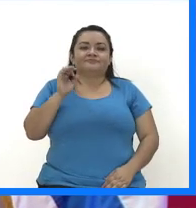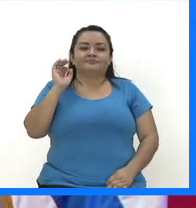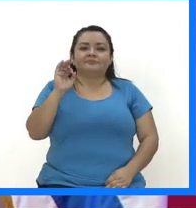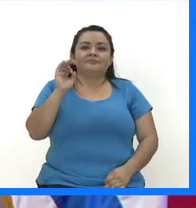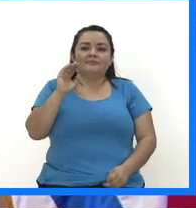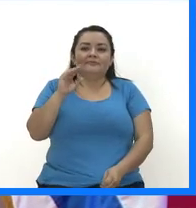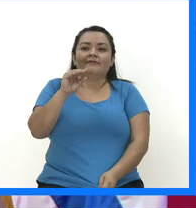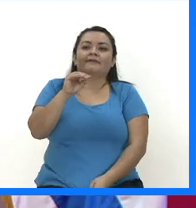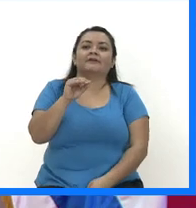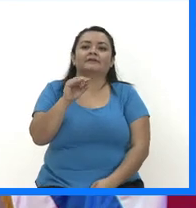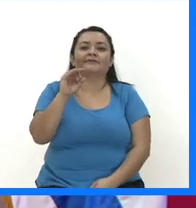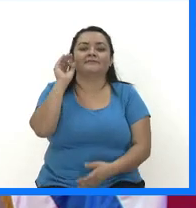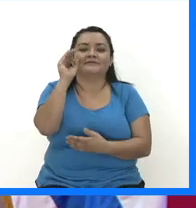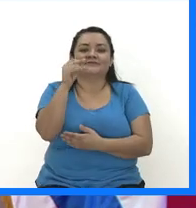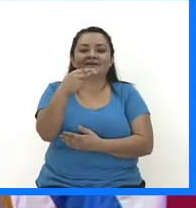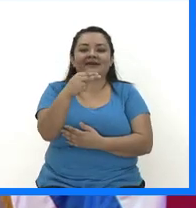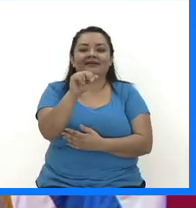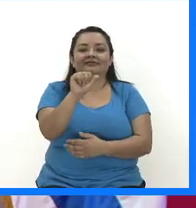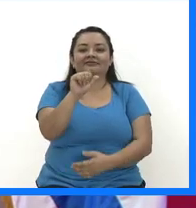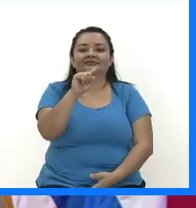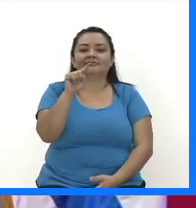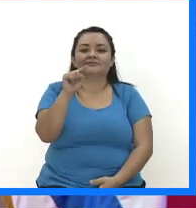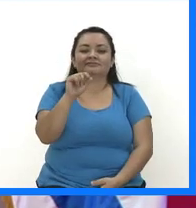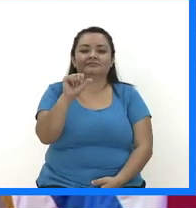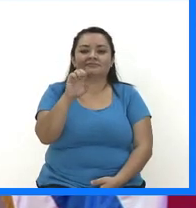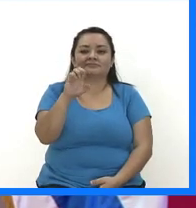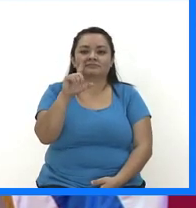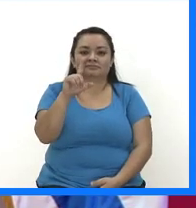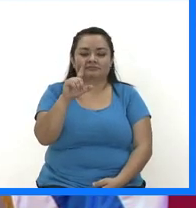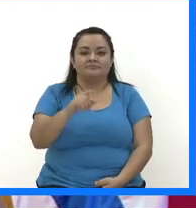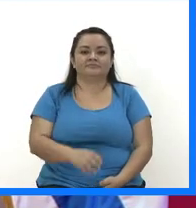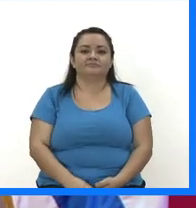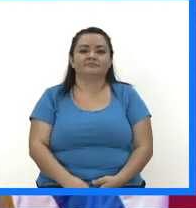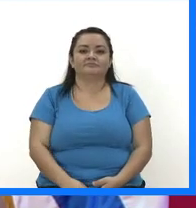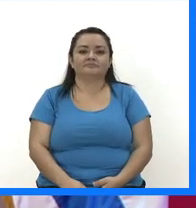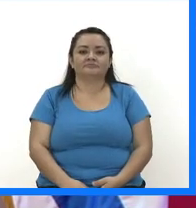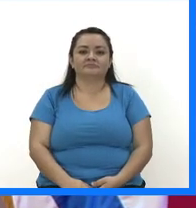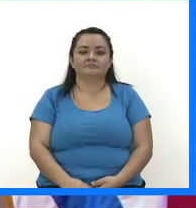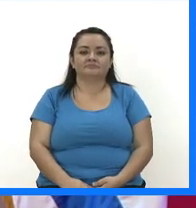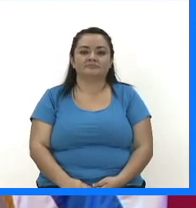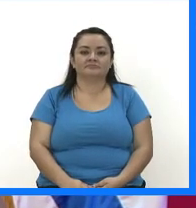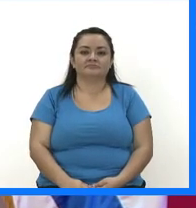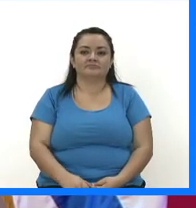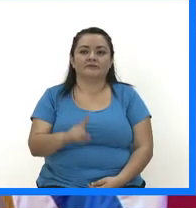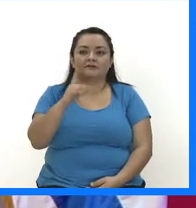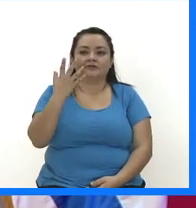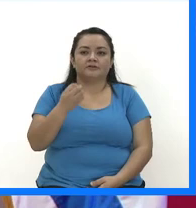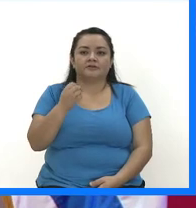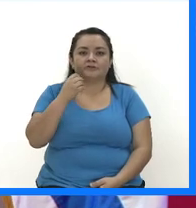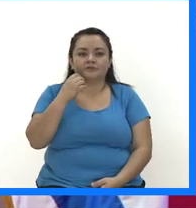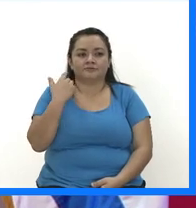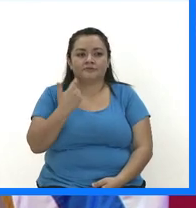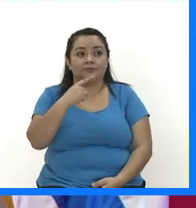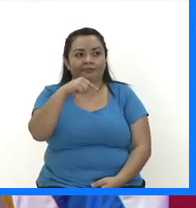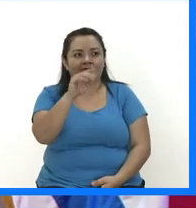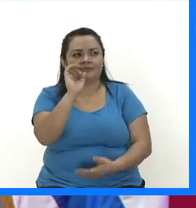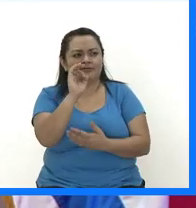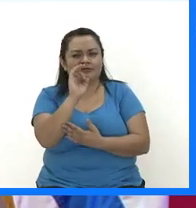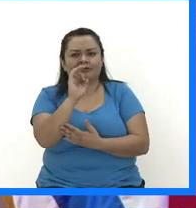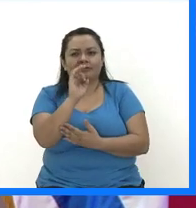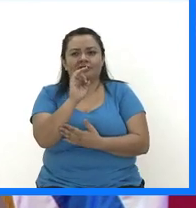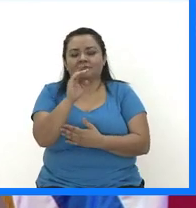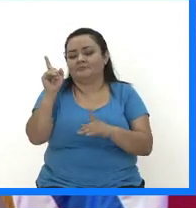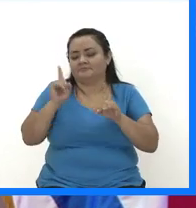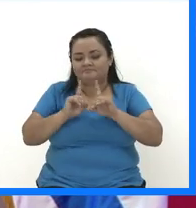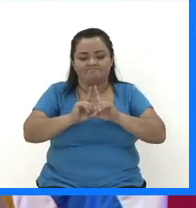rafael mendoza se recuerdan de hash hallando todavía el gas y un día me dijo pastor monseñor predicar hasta la iglesia el gobierno